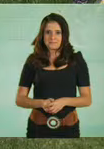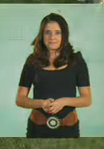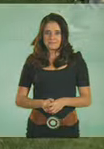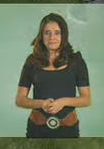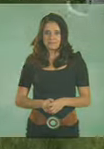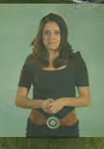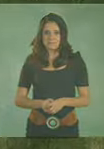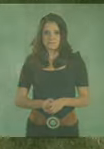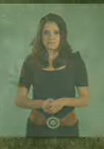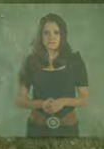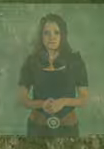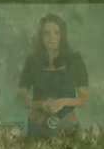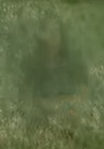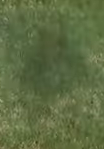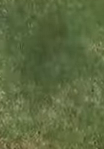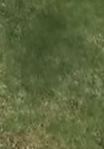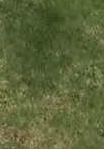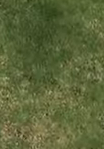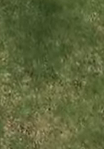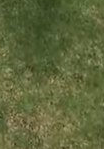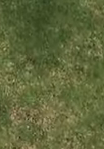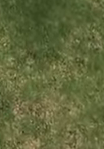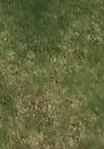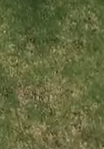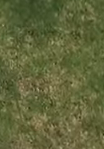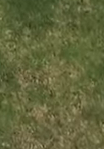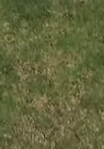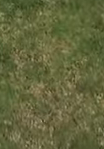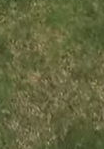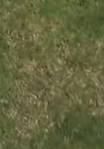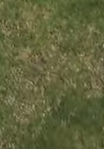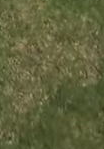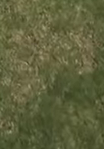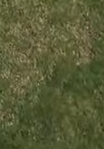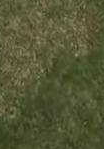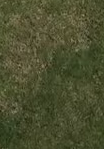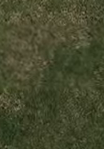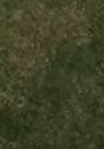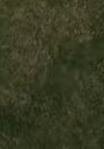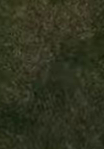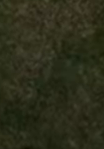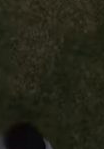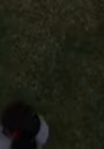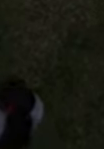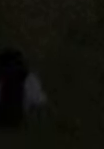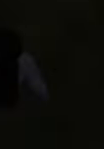Ustedes, de este lado, perfecto.